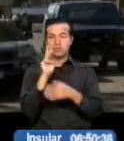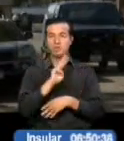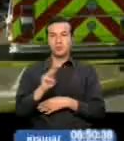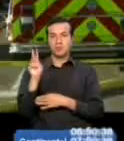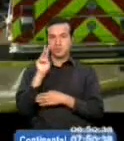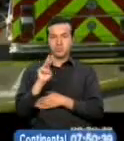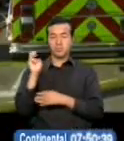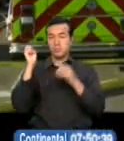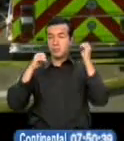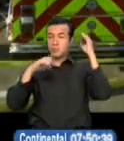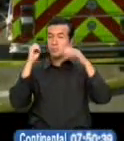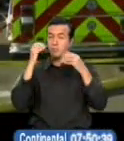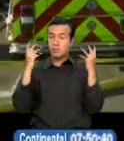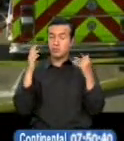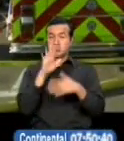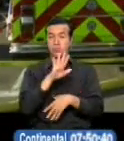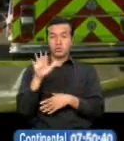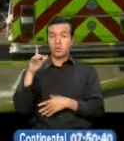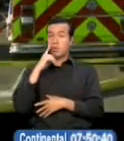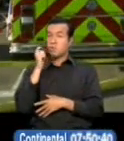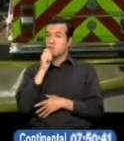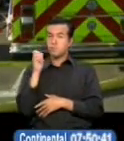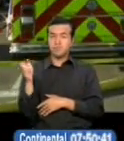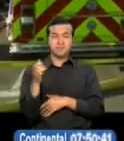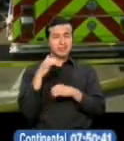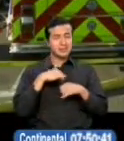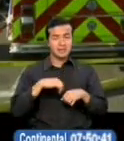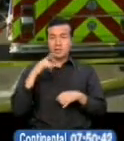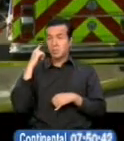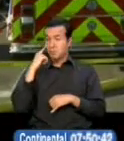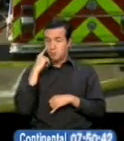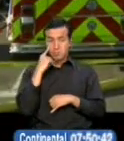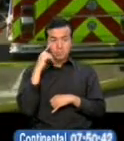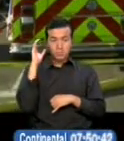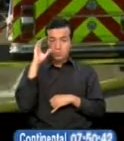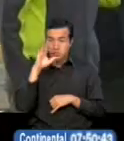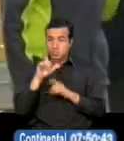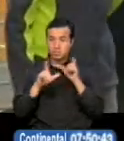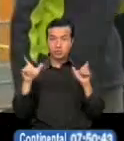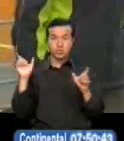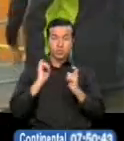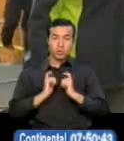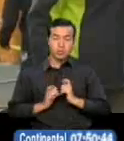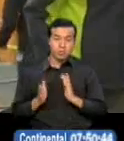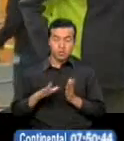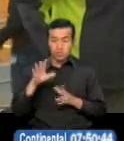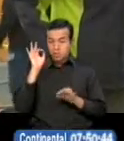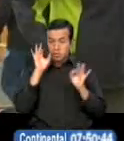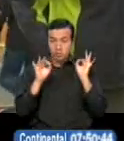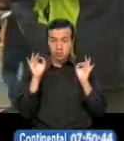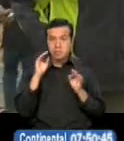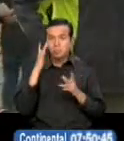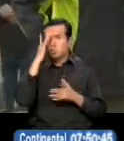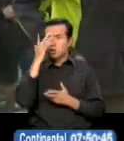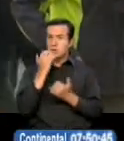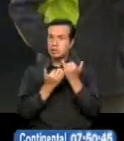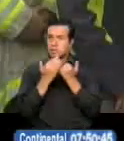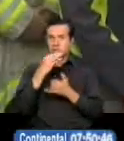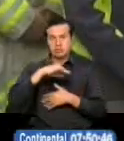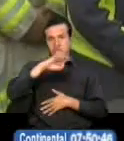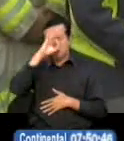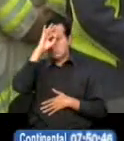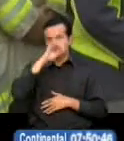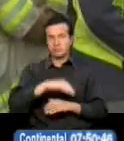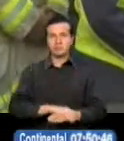de la discoteca. 55 bomberos continúan con las labores de reconocimiento y rescate de cadáveres. Se desconocen las causas del incendio.